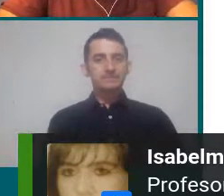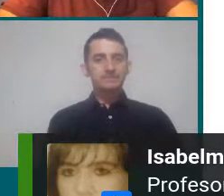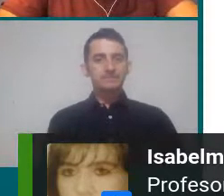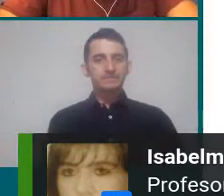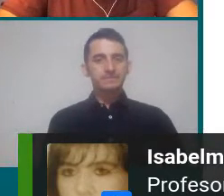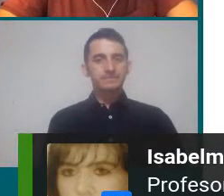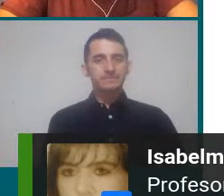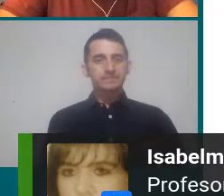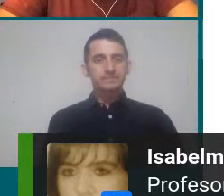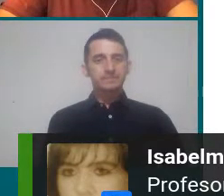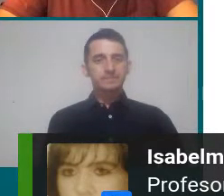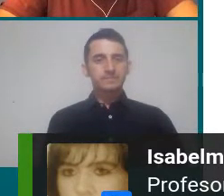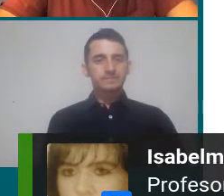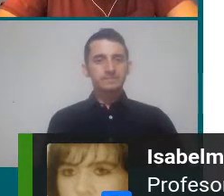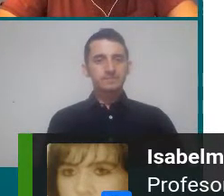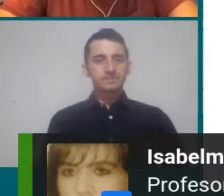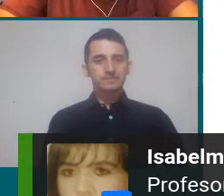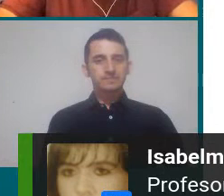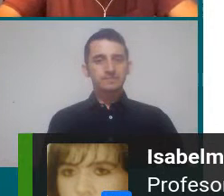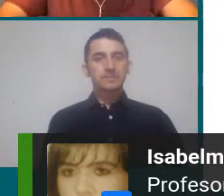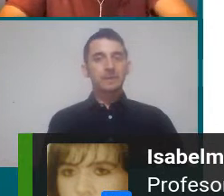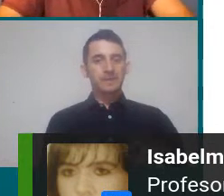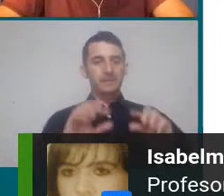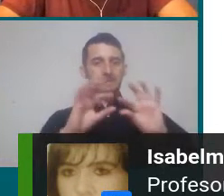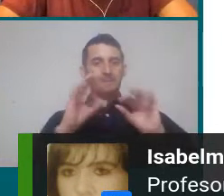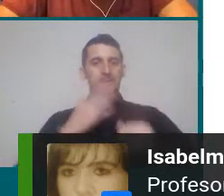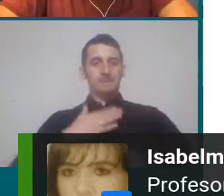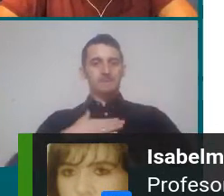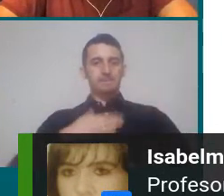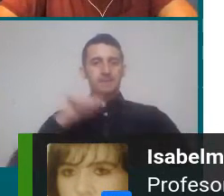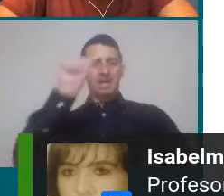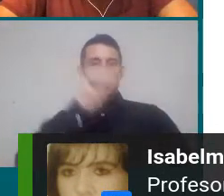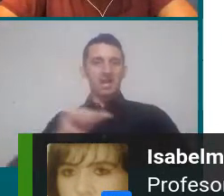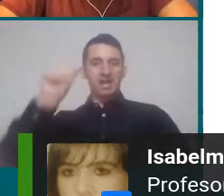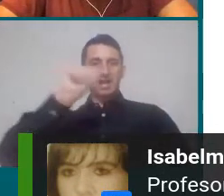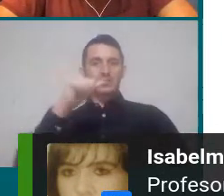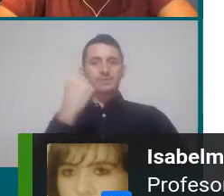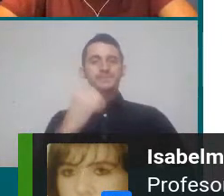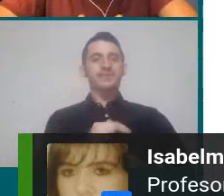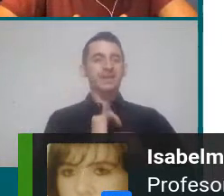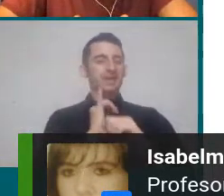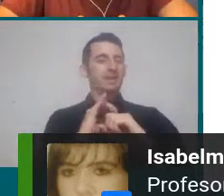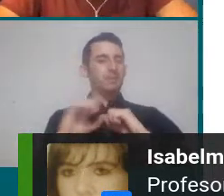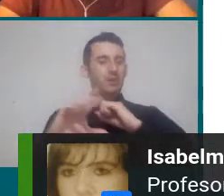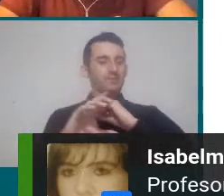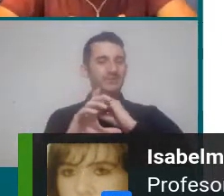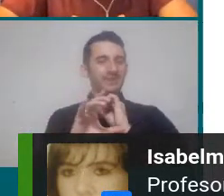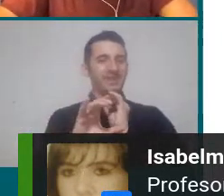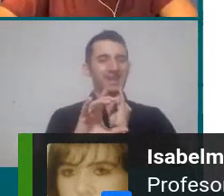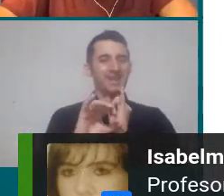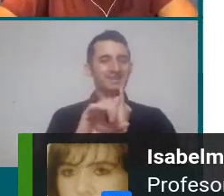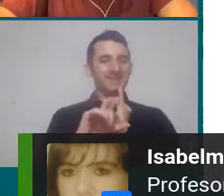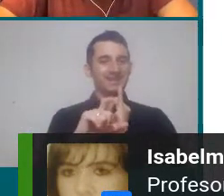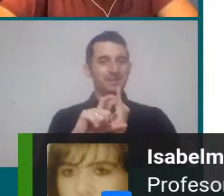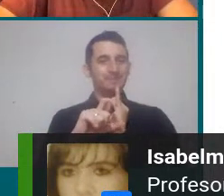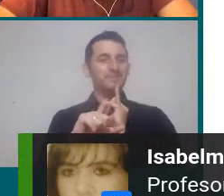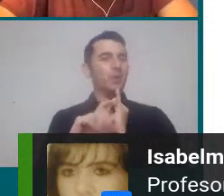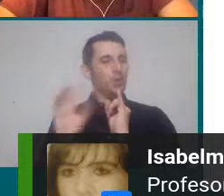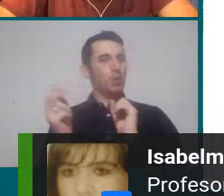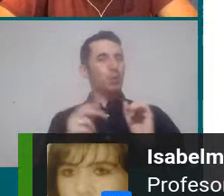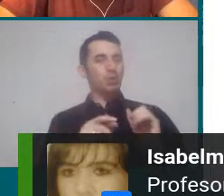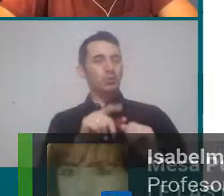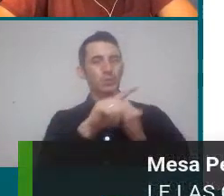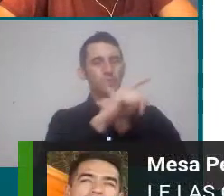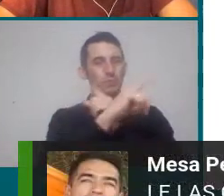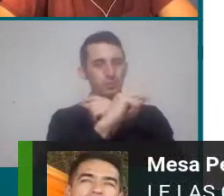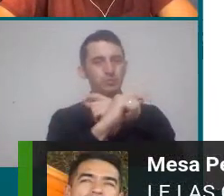No sé si se verá. Vale, ahí ese es mi contacto en redes sociales, Instagram o Twitter, Le Petit Pan, y yo contesto ahí y luego te puedo facilitar